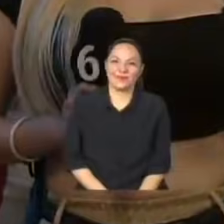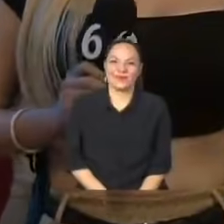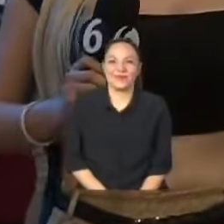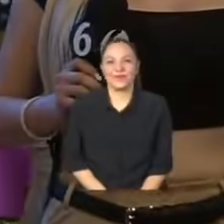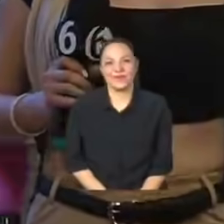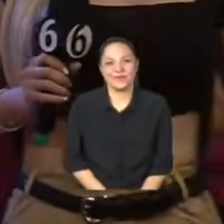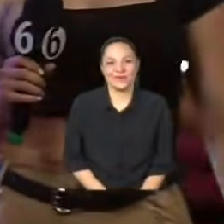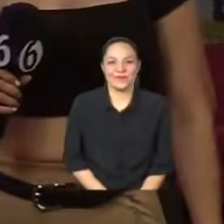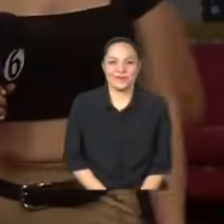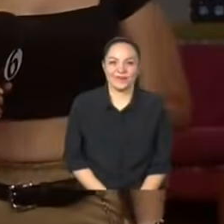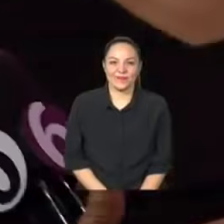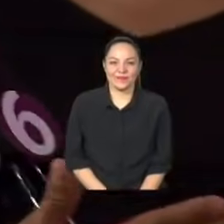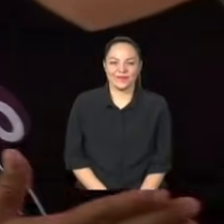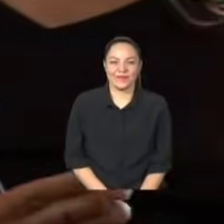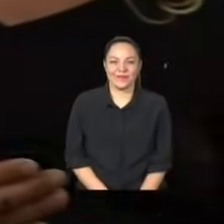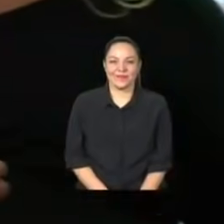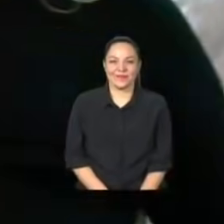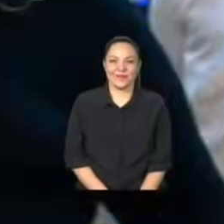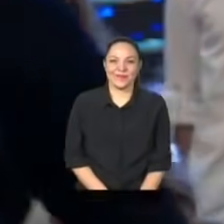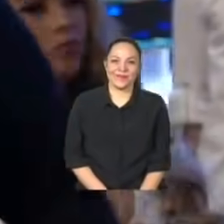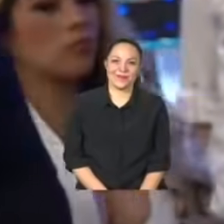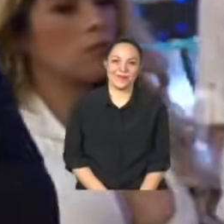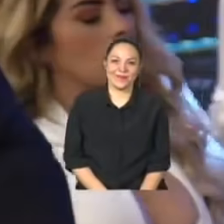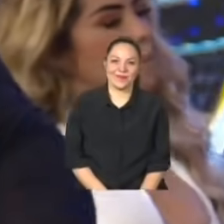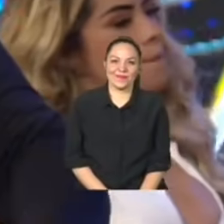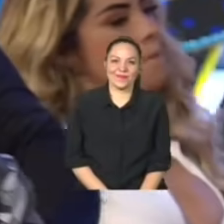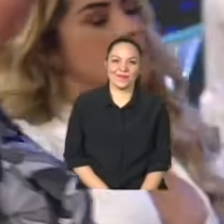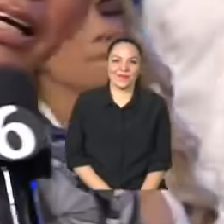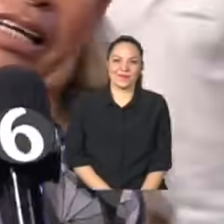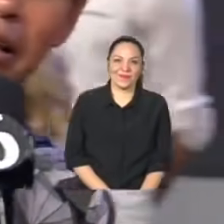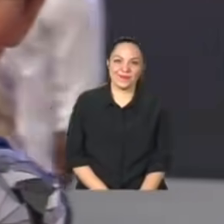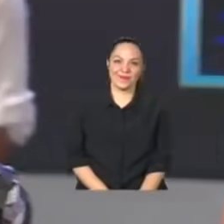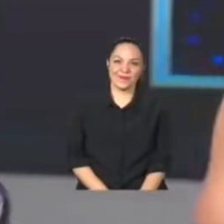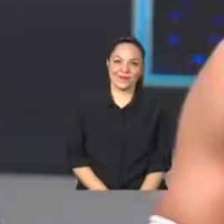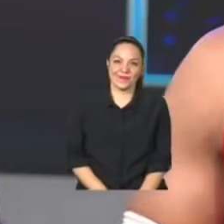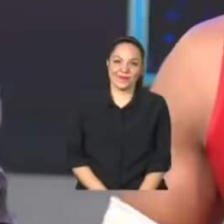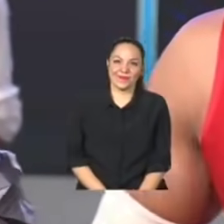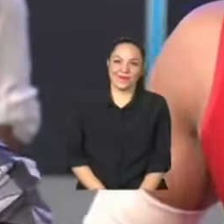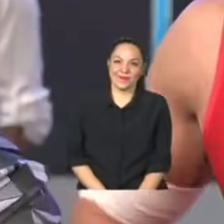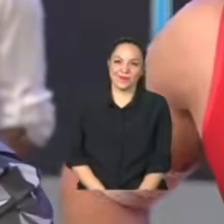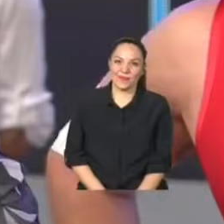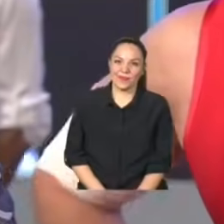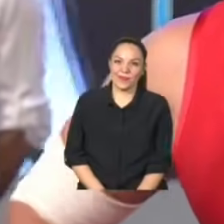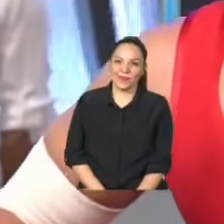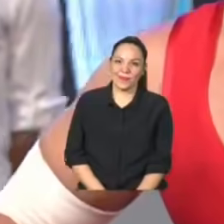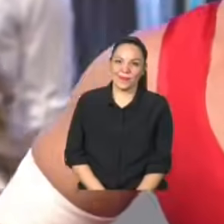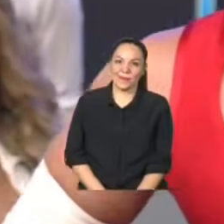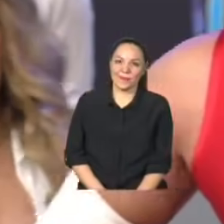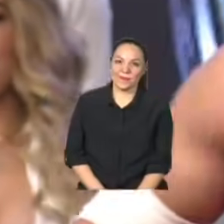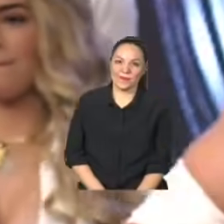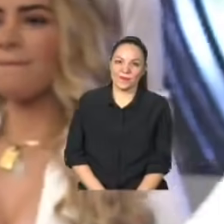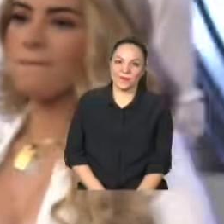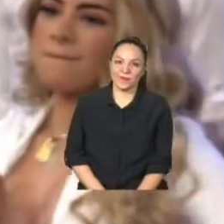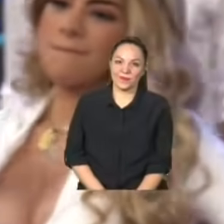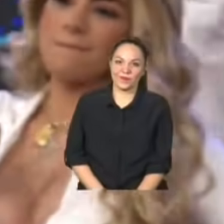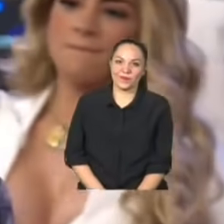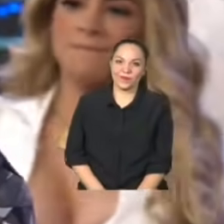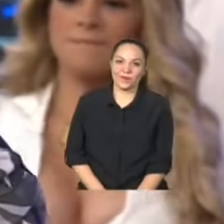No, aquí está tu mamá, ¿verdad? Ya, mamá. ¿Dónde está la señora de...? ¿Dónde está?